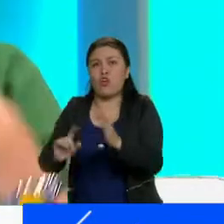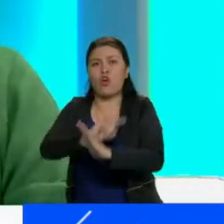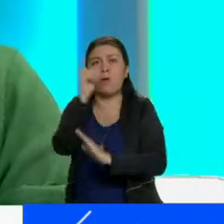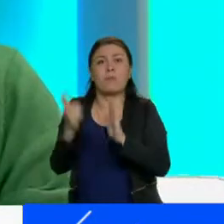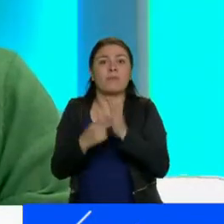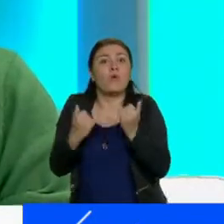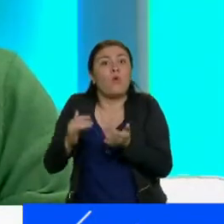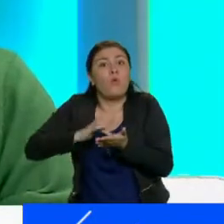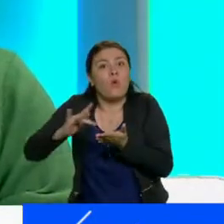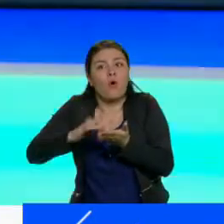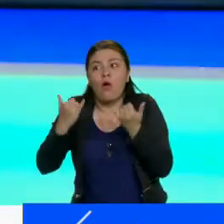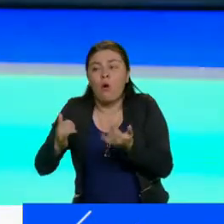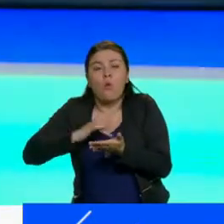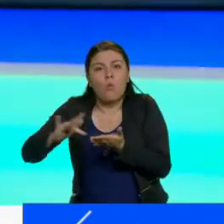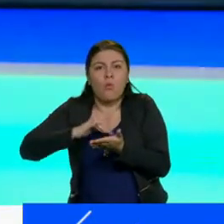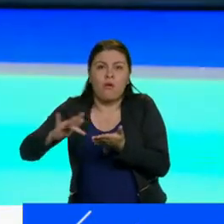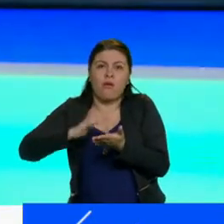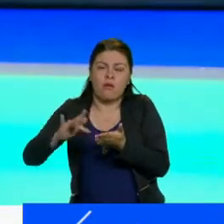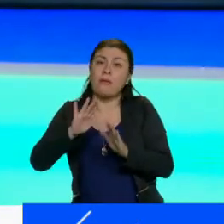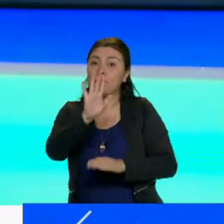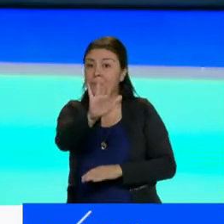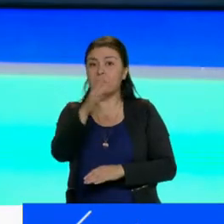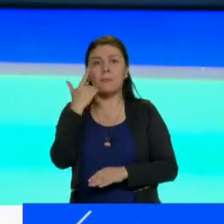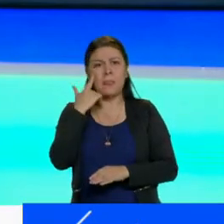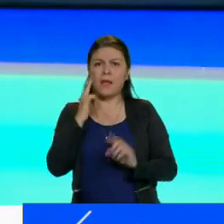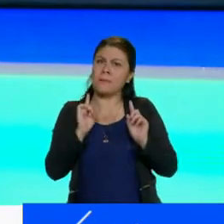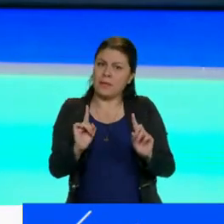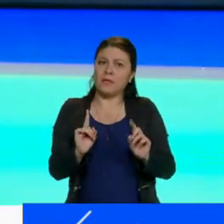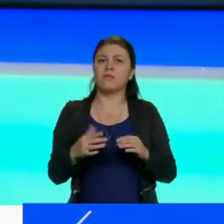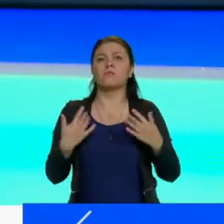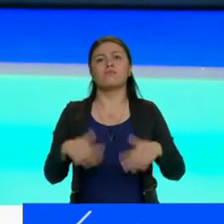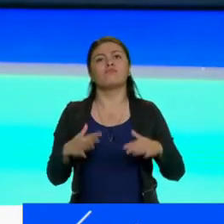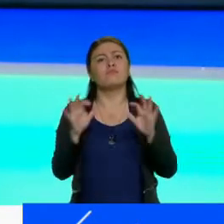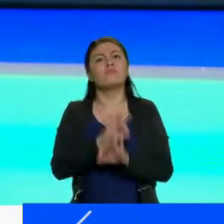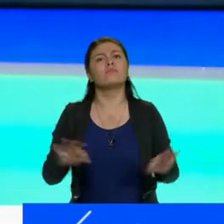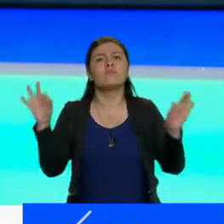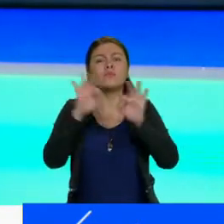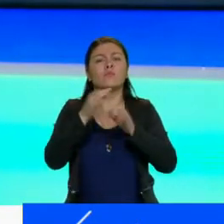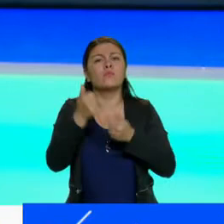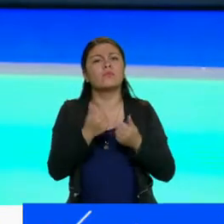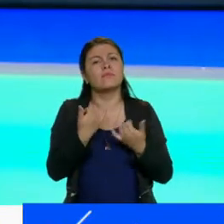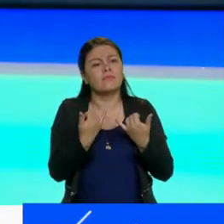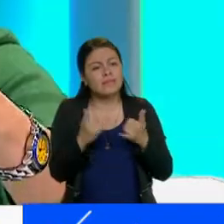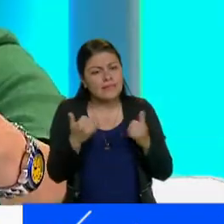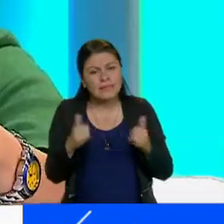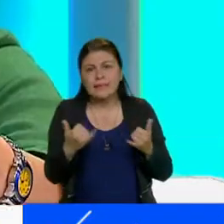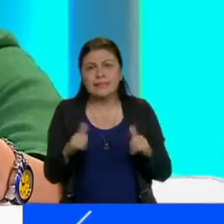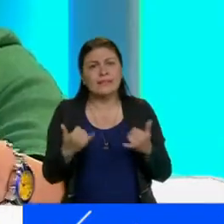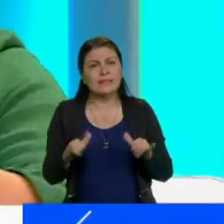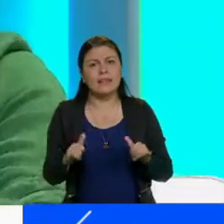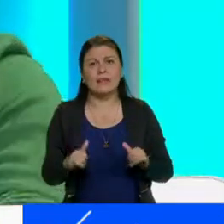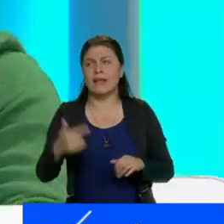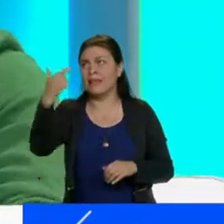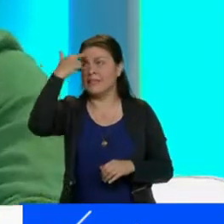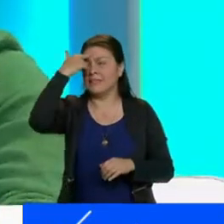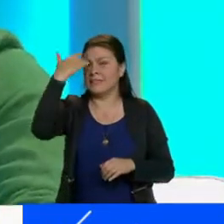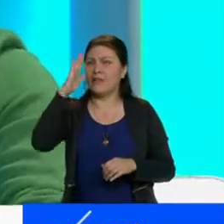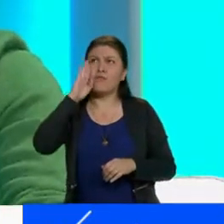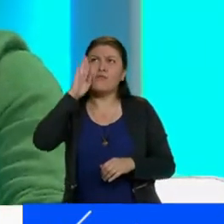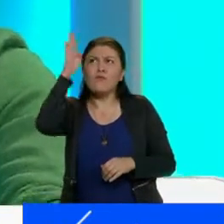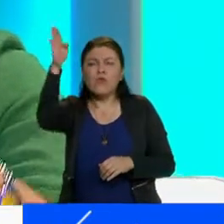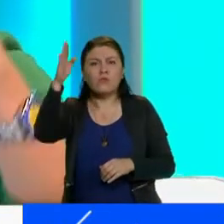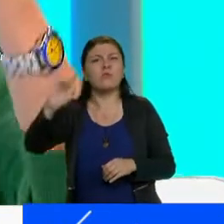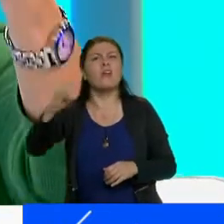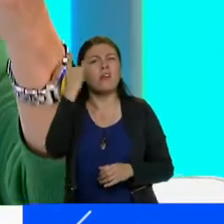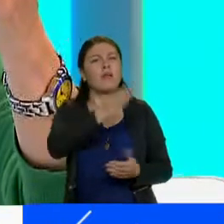urgencia. Sin embargo, es muy importante ir desde ya pensando en estas situaciones locales terribles que se